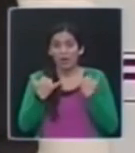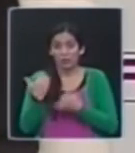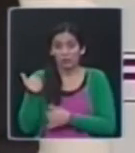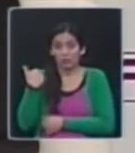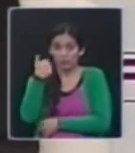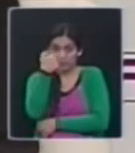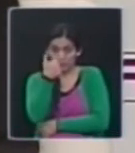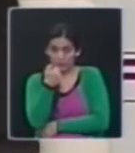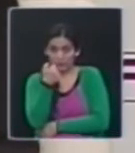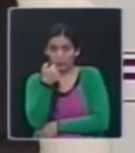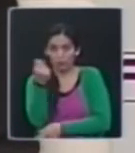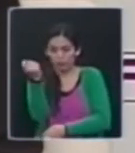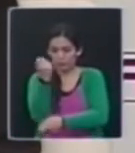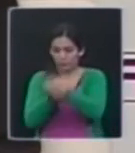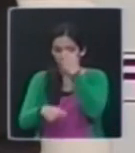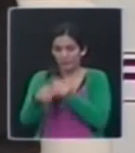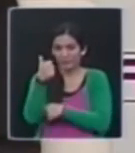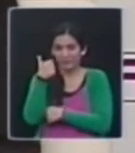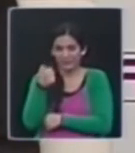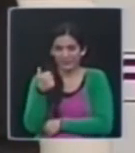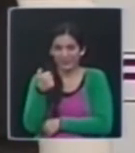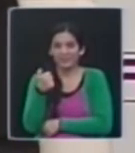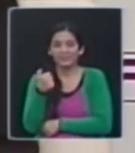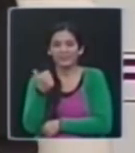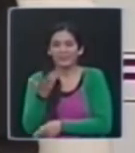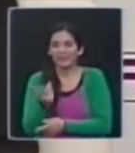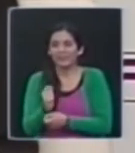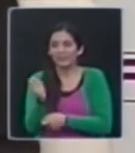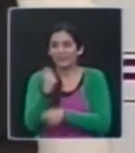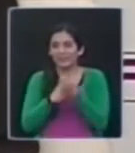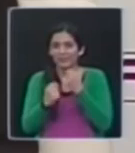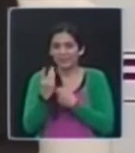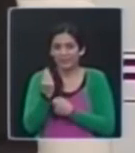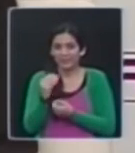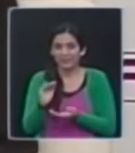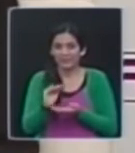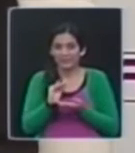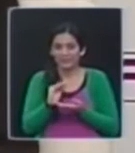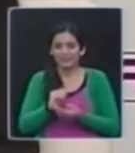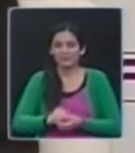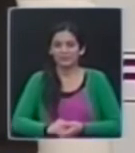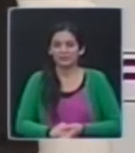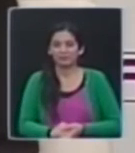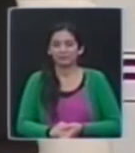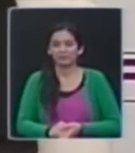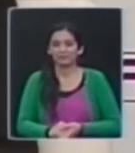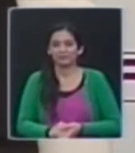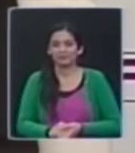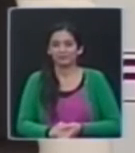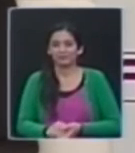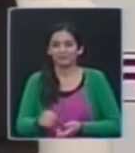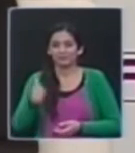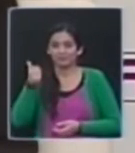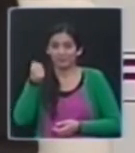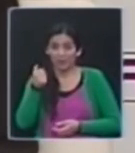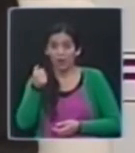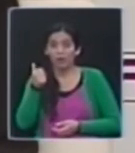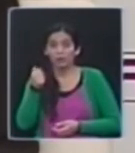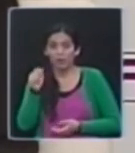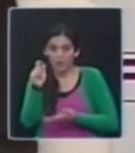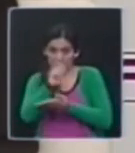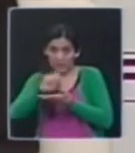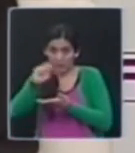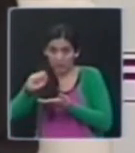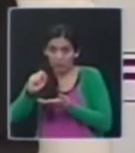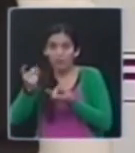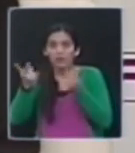multiusos. Además de tener una frase motivadora, tienen esfero para touch, de iPad o de celular, y